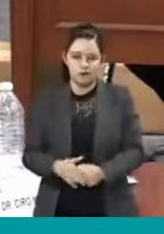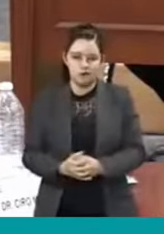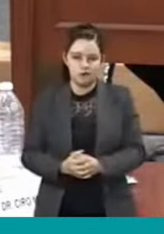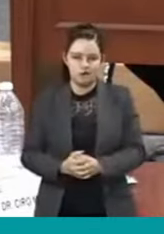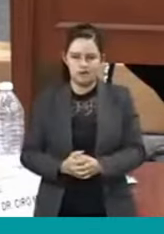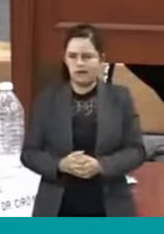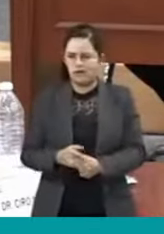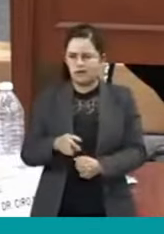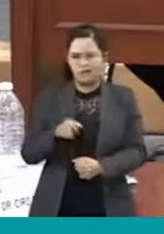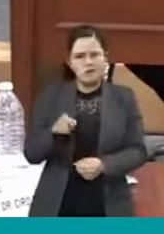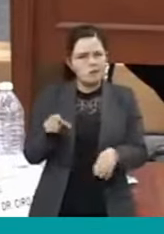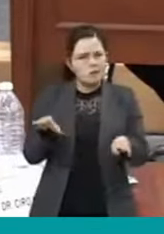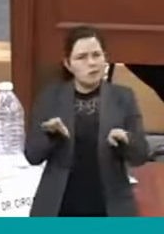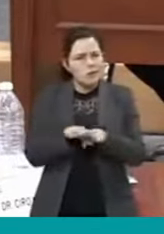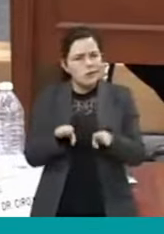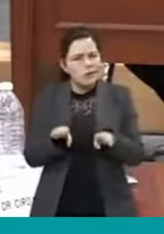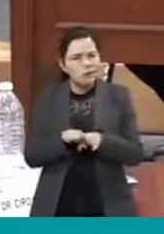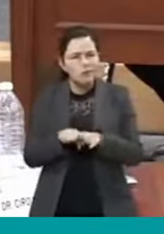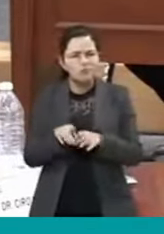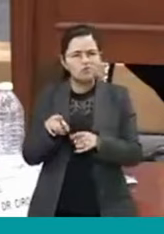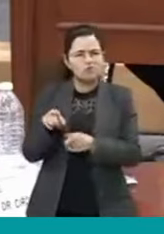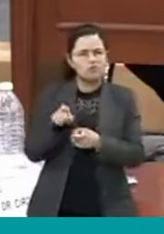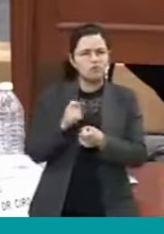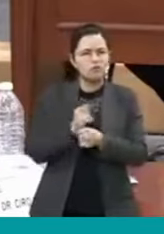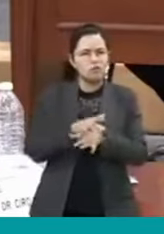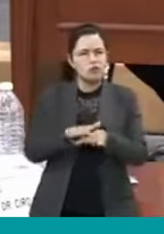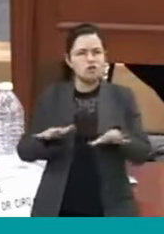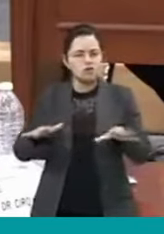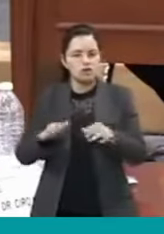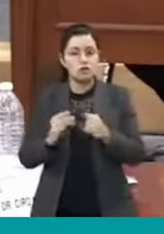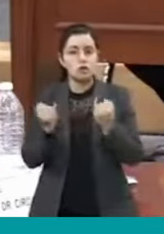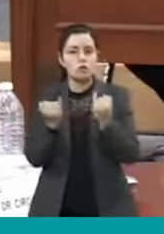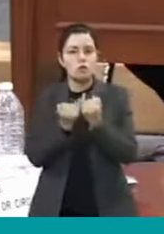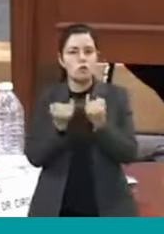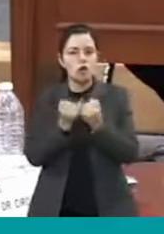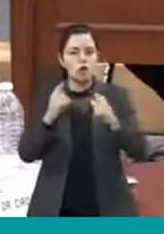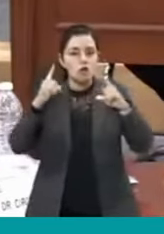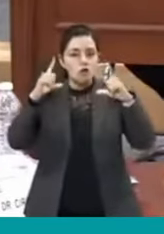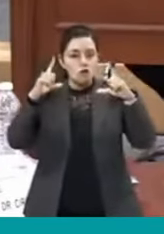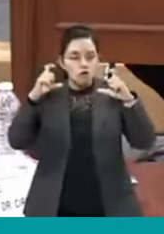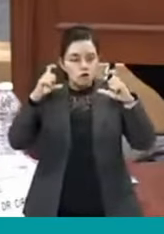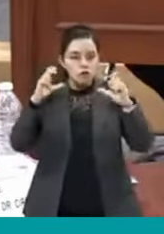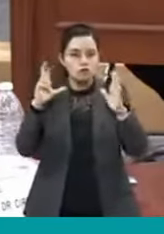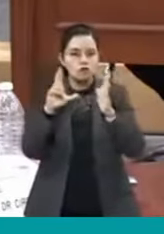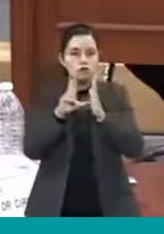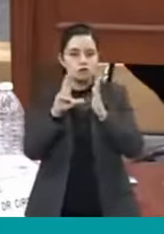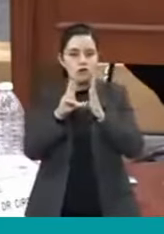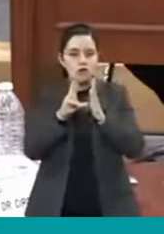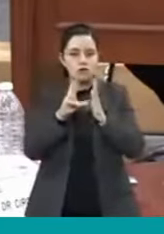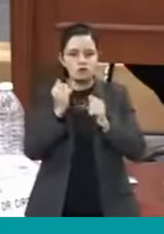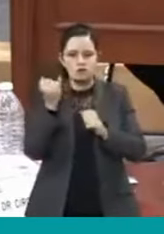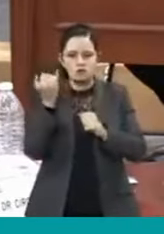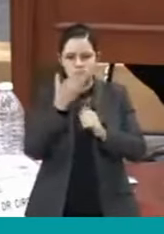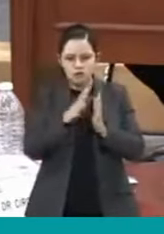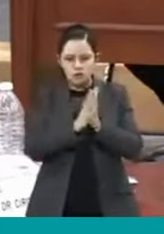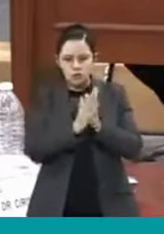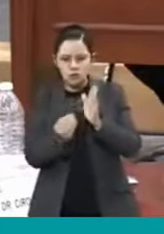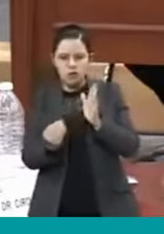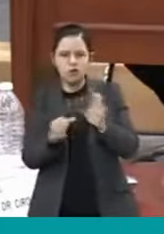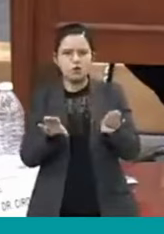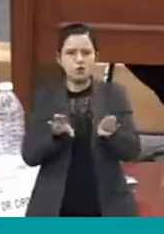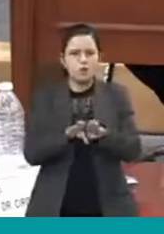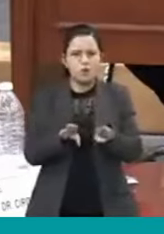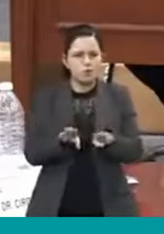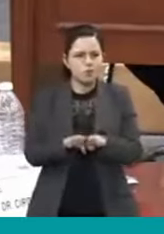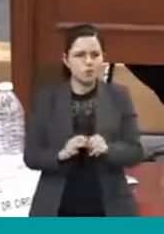no solo los datos sino las fotocopias de credenciales para votar de 15.000 muertos quizá con acceso a